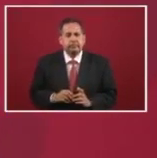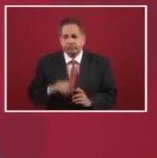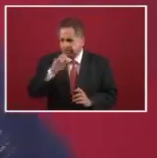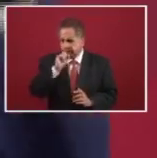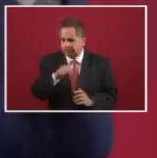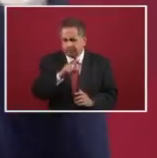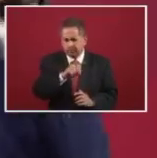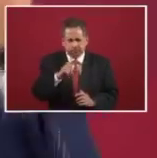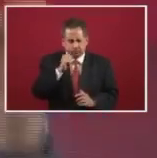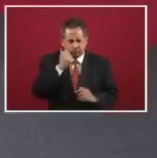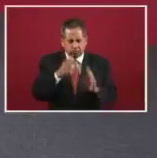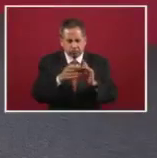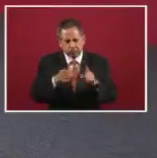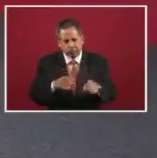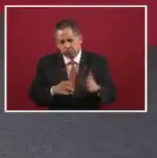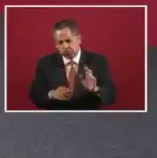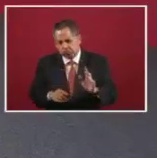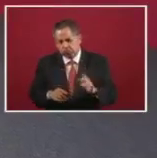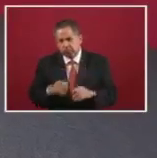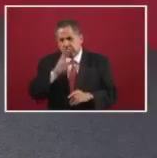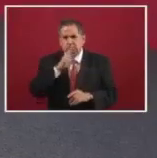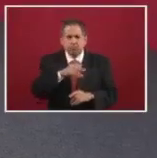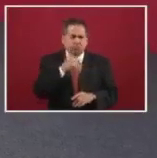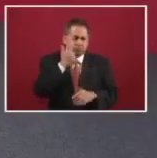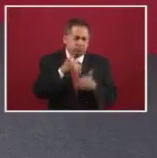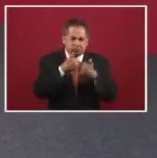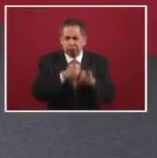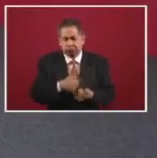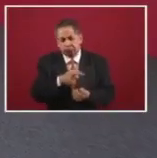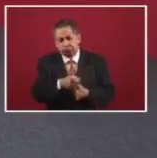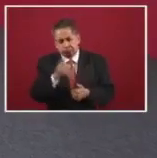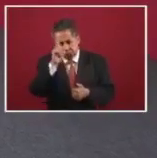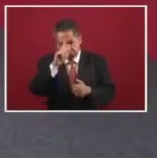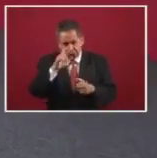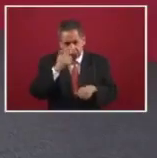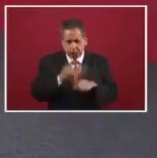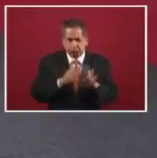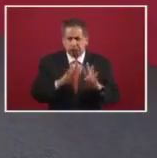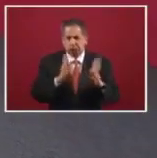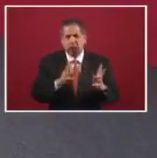también lo mismo, que prefería quedarse